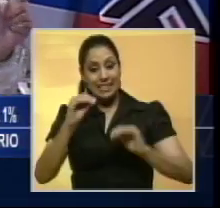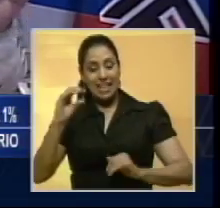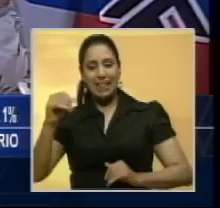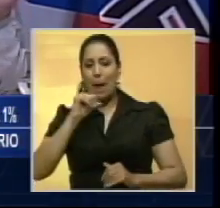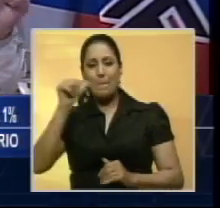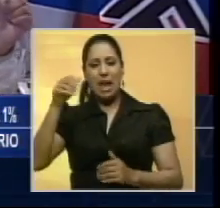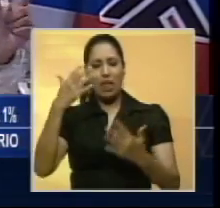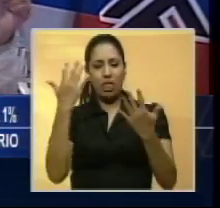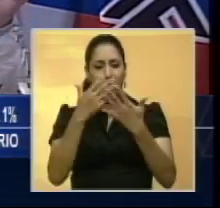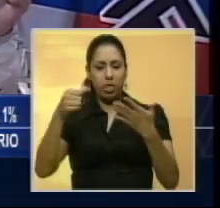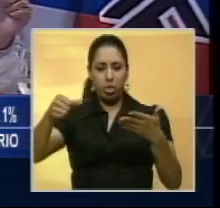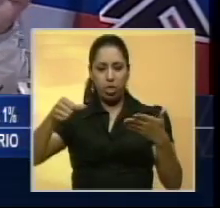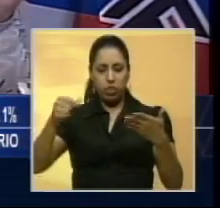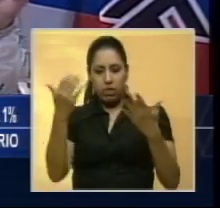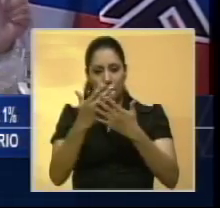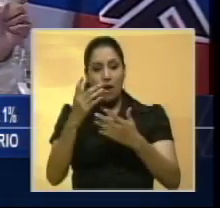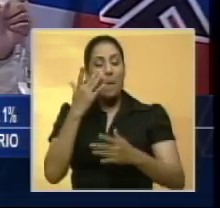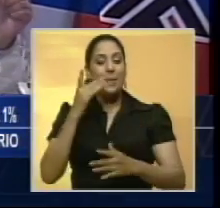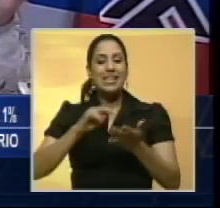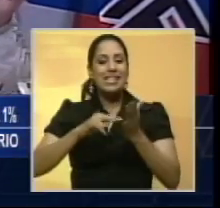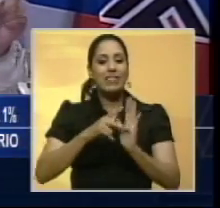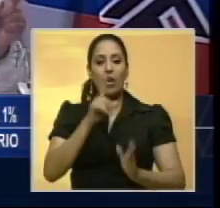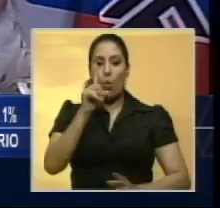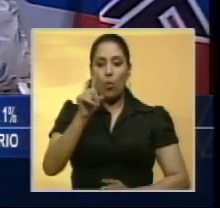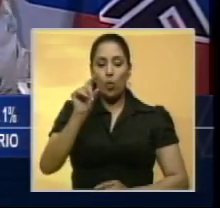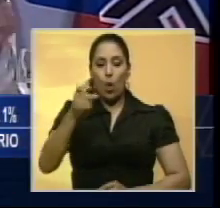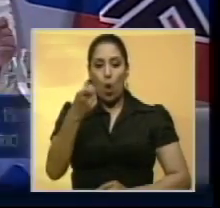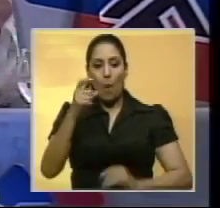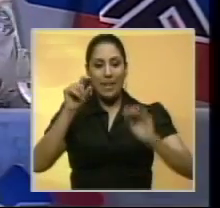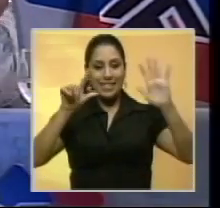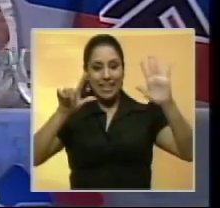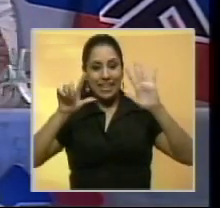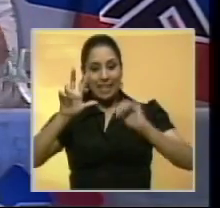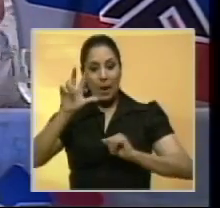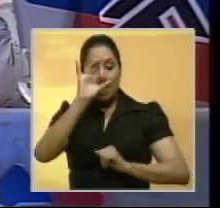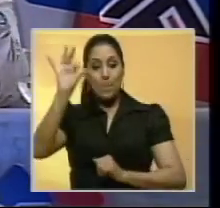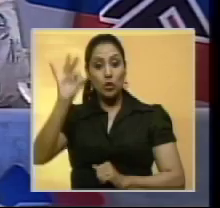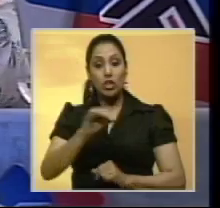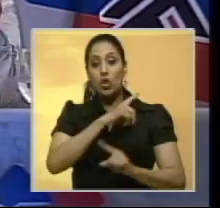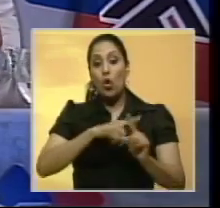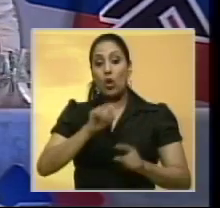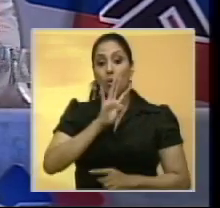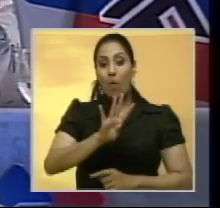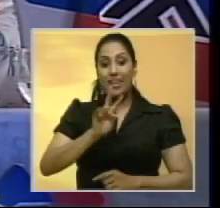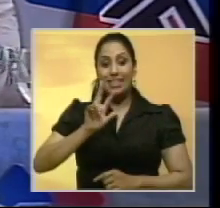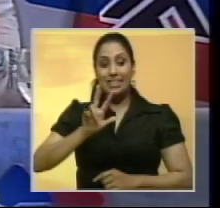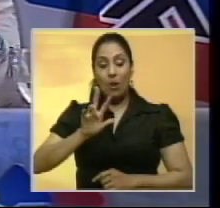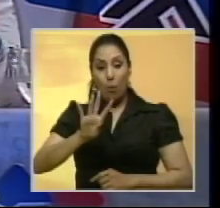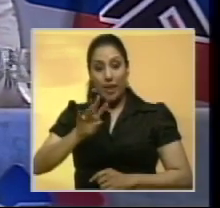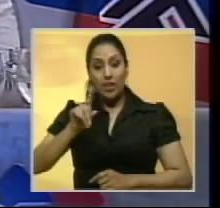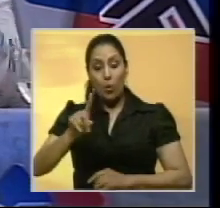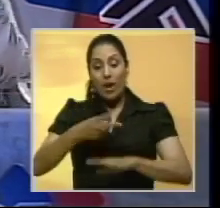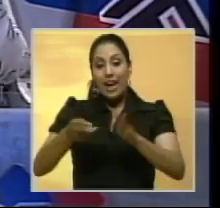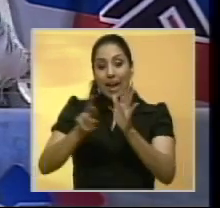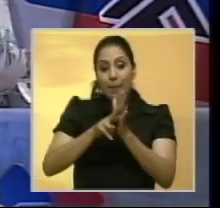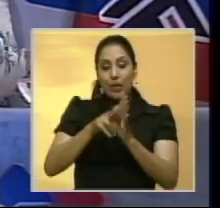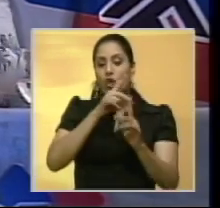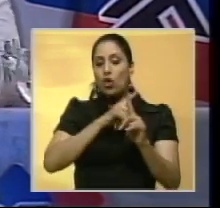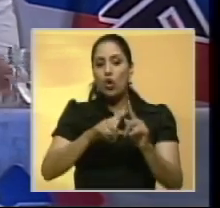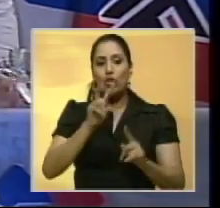mala calidad, cifra que representa el 1,73%, 441 repetidas y